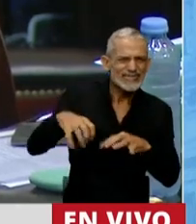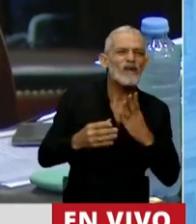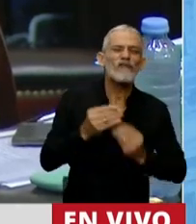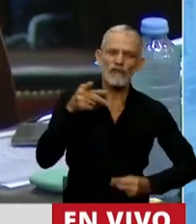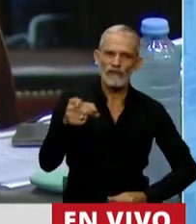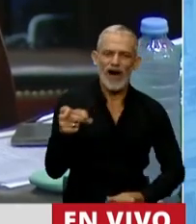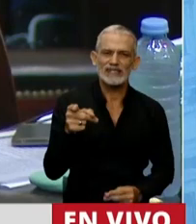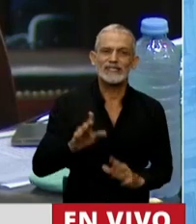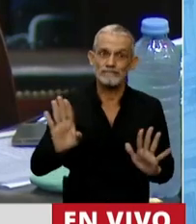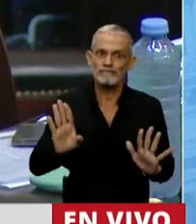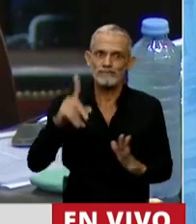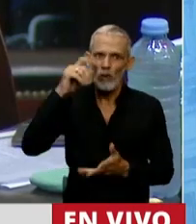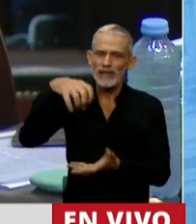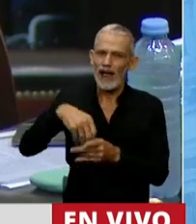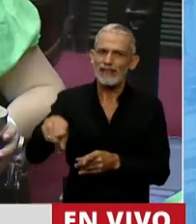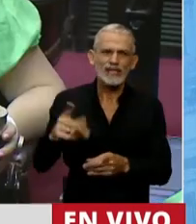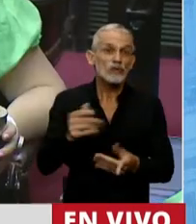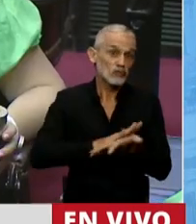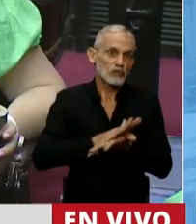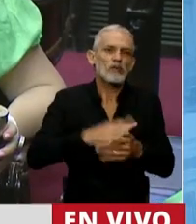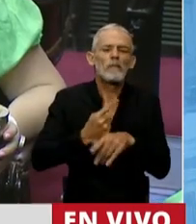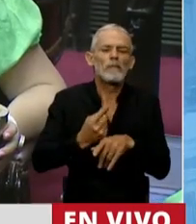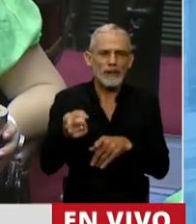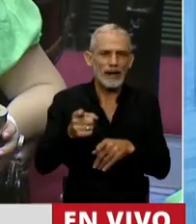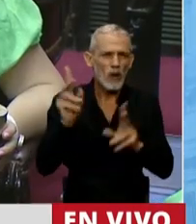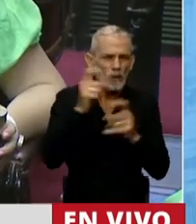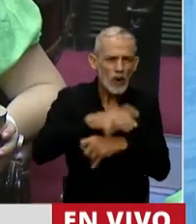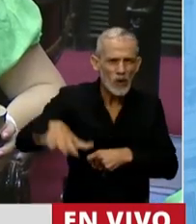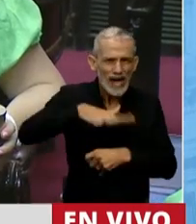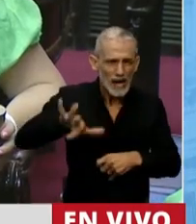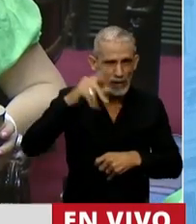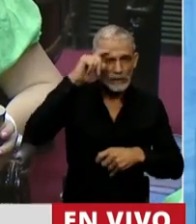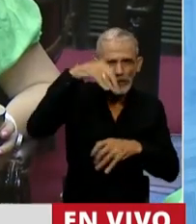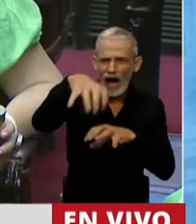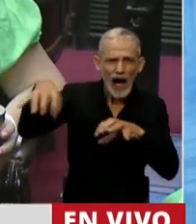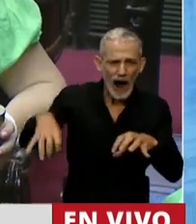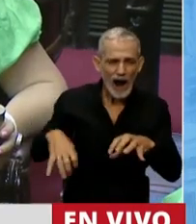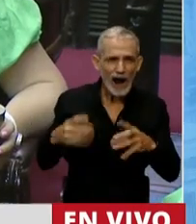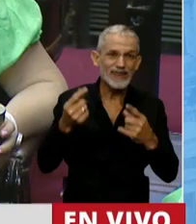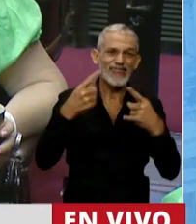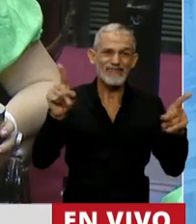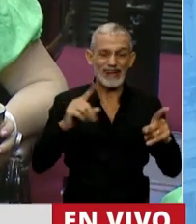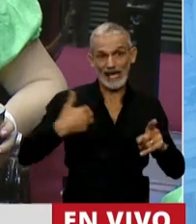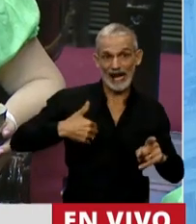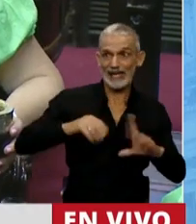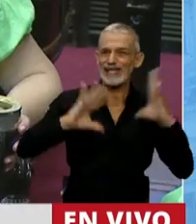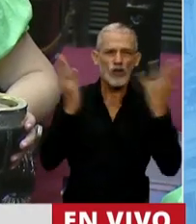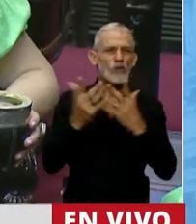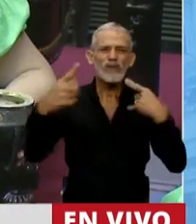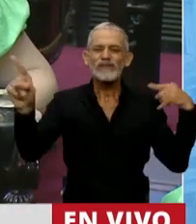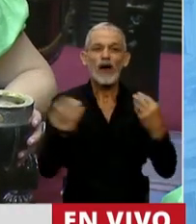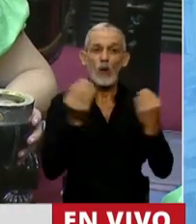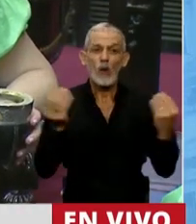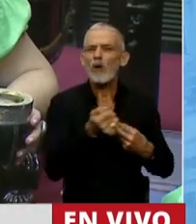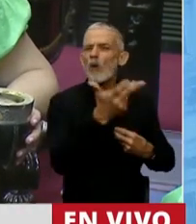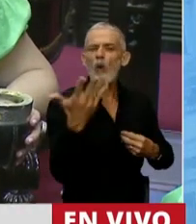sanitario. ¿Por qué no debatimos y resolvemos primero estos problemas prioritarios? La diferencia entre Argentina y el mundo no es